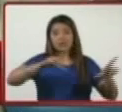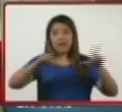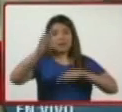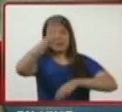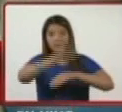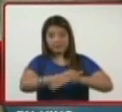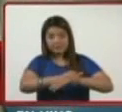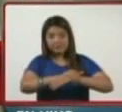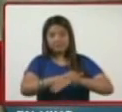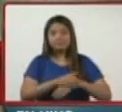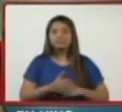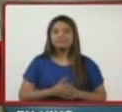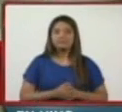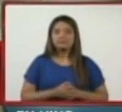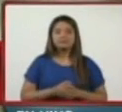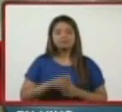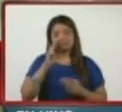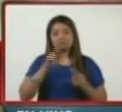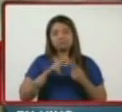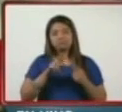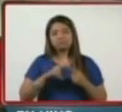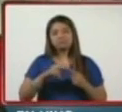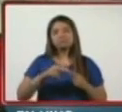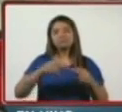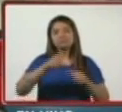personas plenamente identificadas por la Guardia